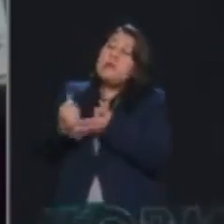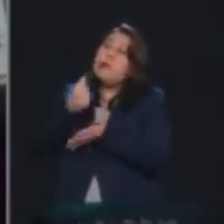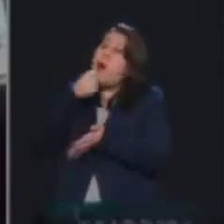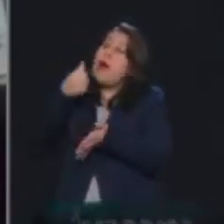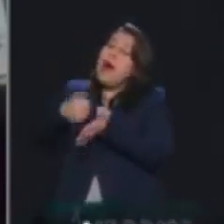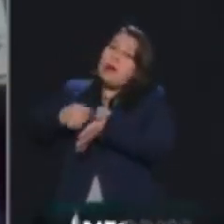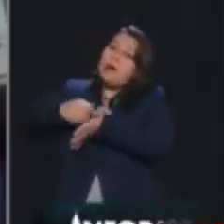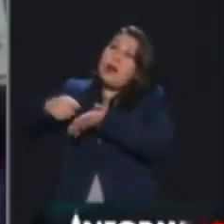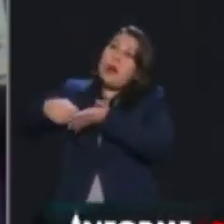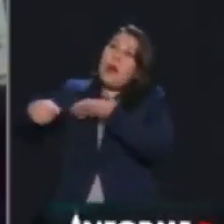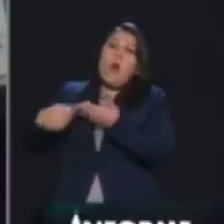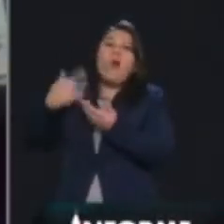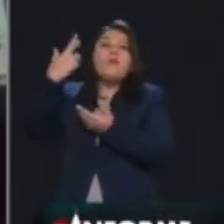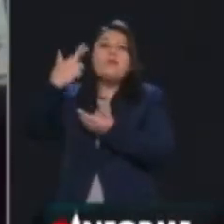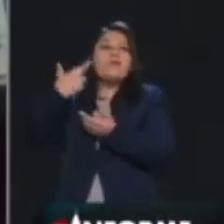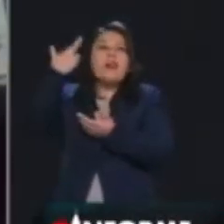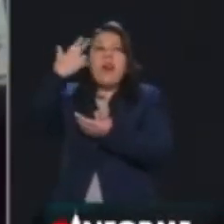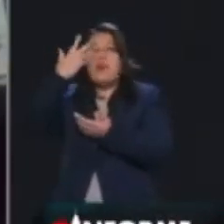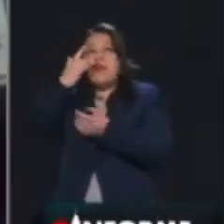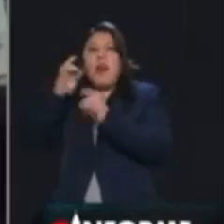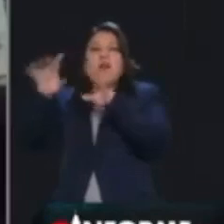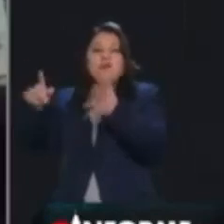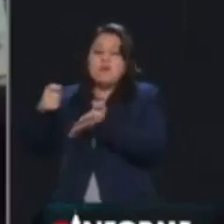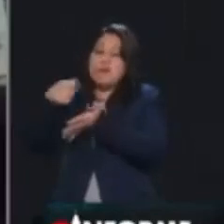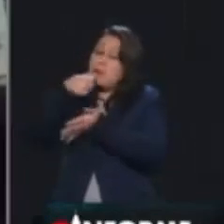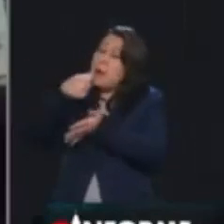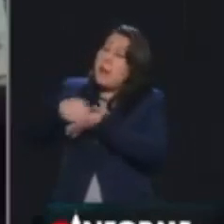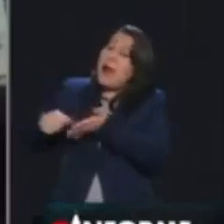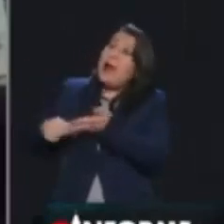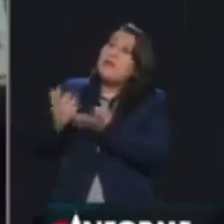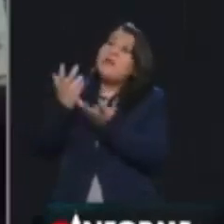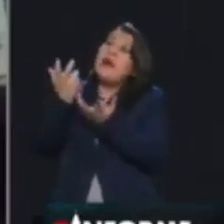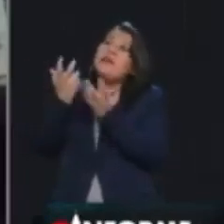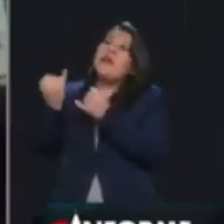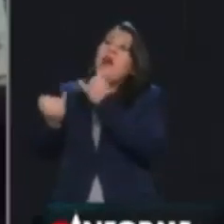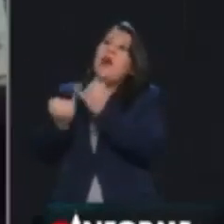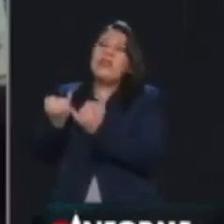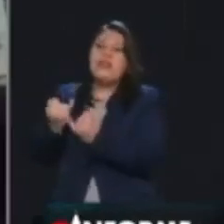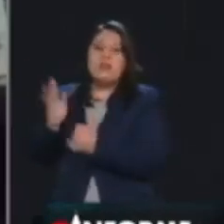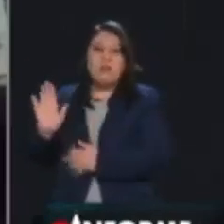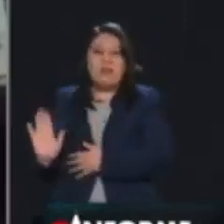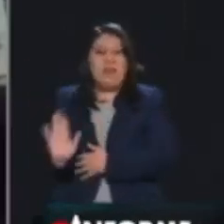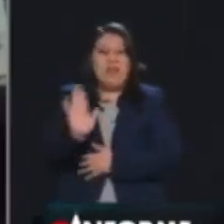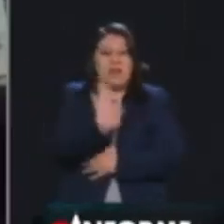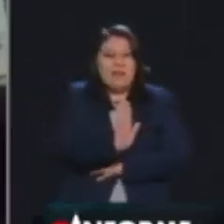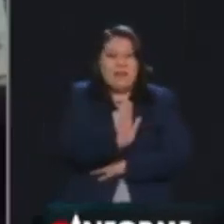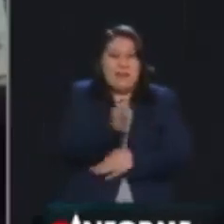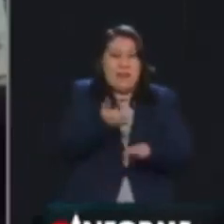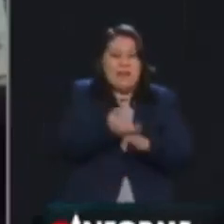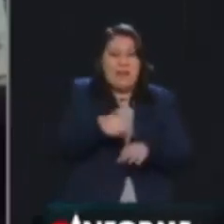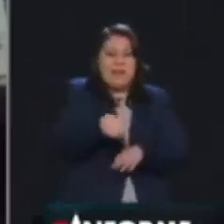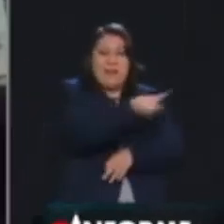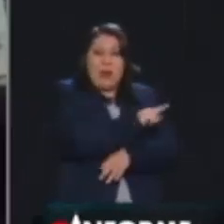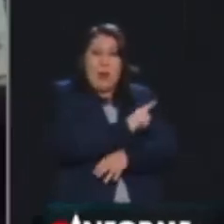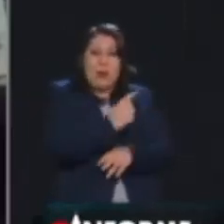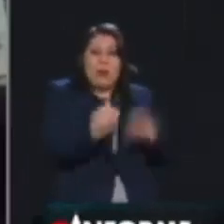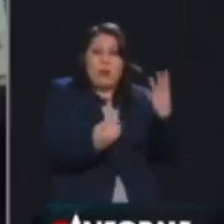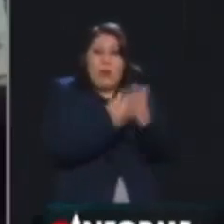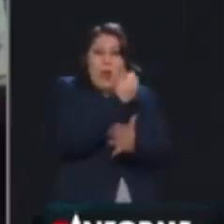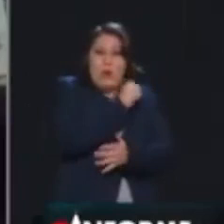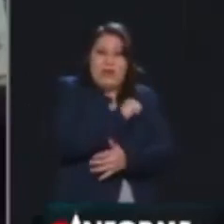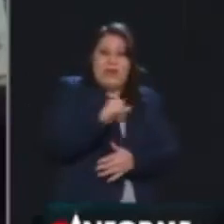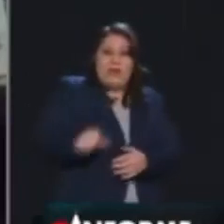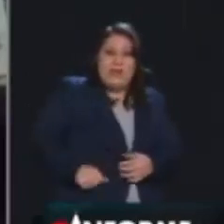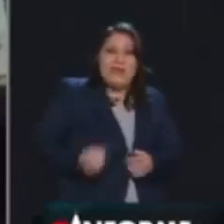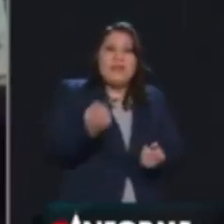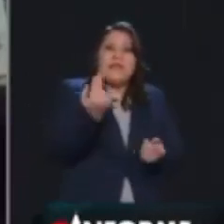sobre esto. Eso es lógico, o sea, que todo el mundo va a pedir dinero, pues sí, ¿no? Pero de ahí a que efectivamente de entrada existan esos